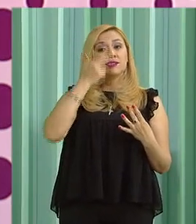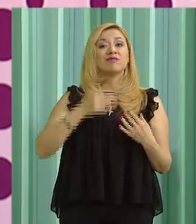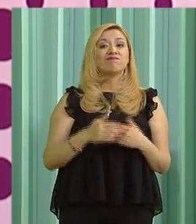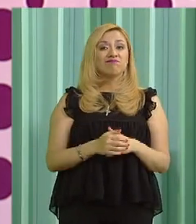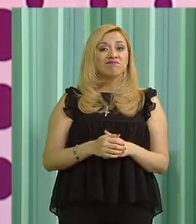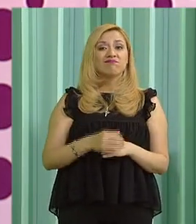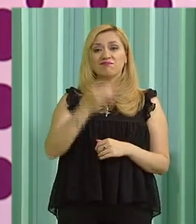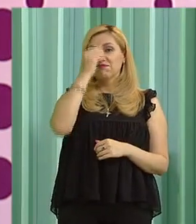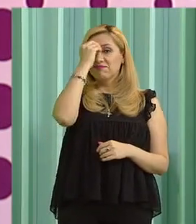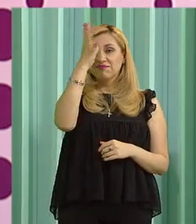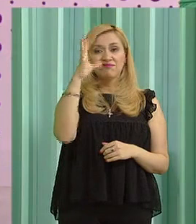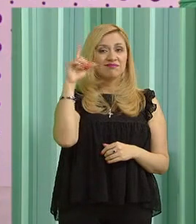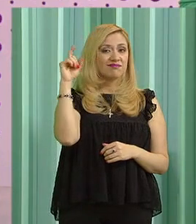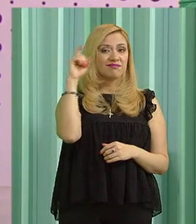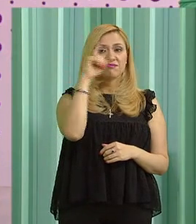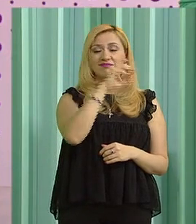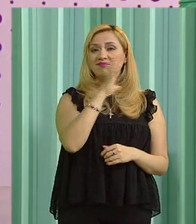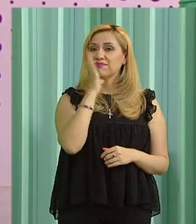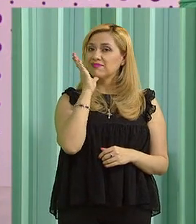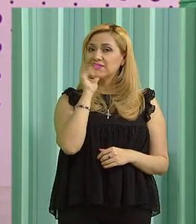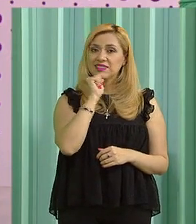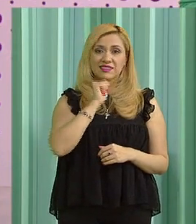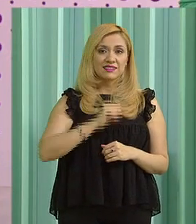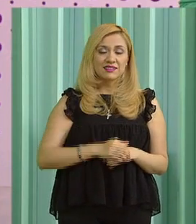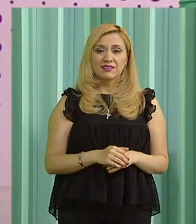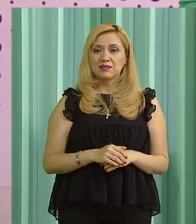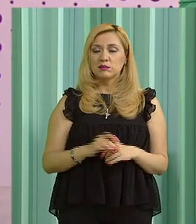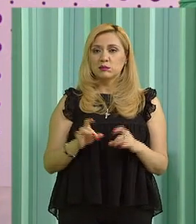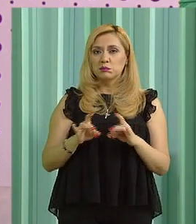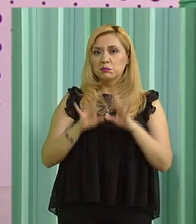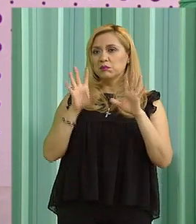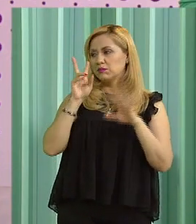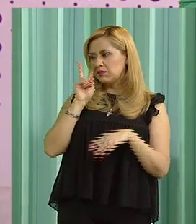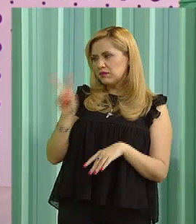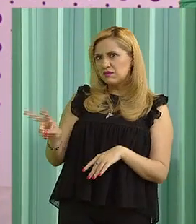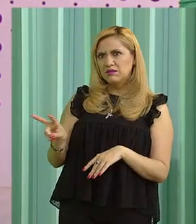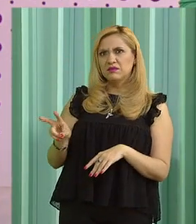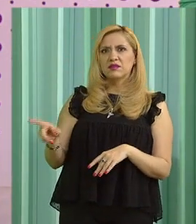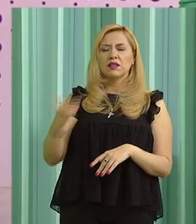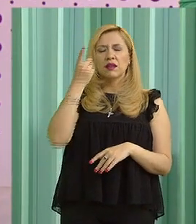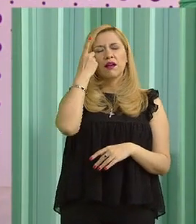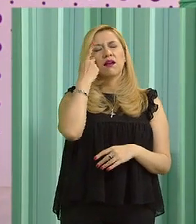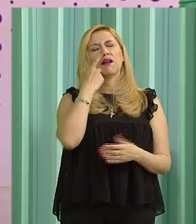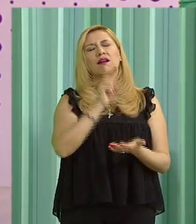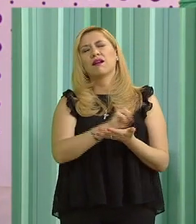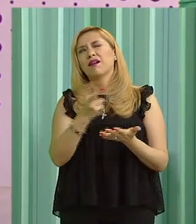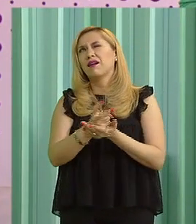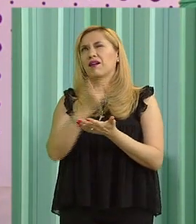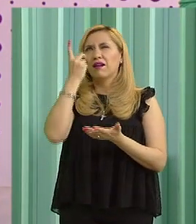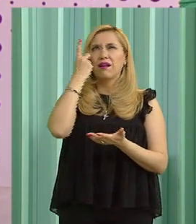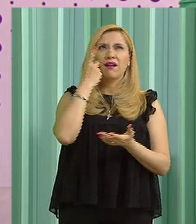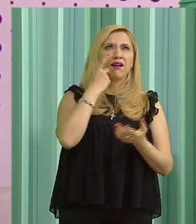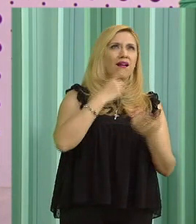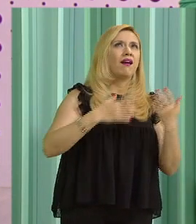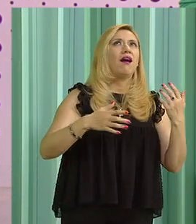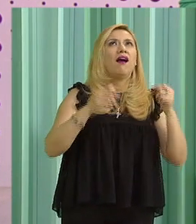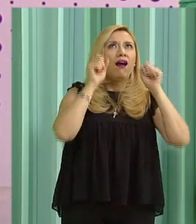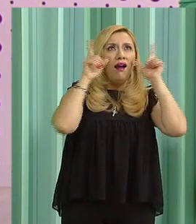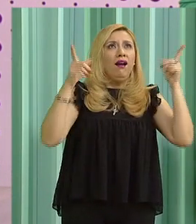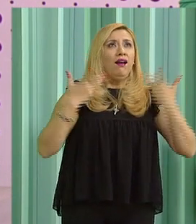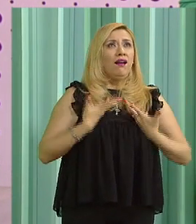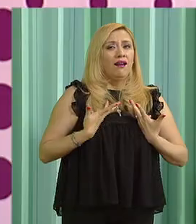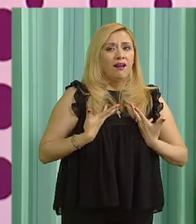situaciones difíciles. Se puede presentar en forma de pesadillas también, o sueños de